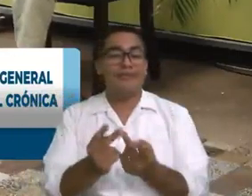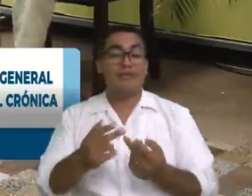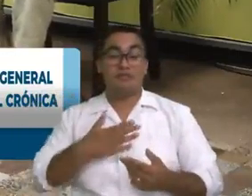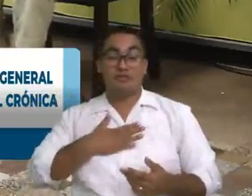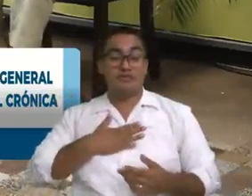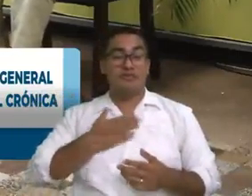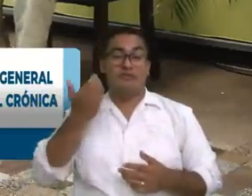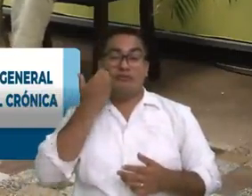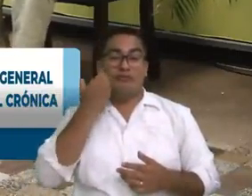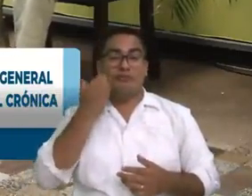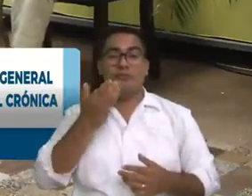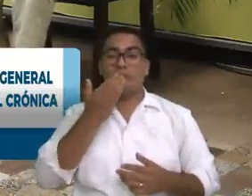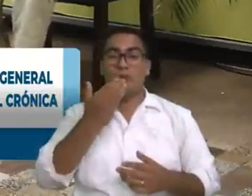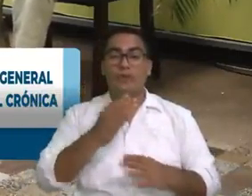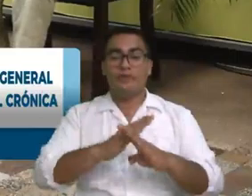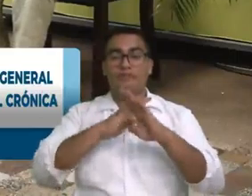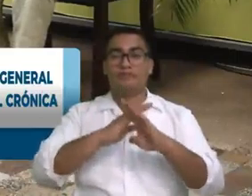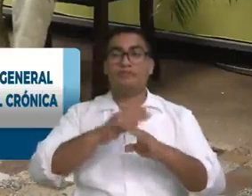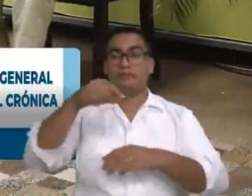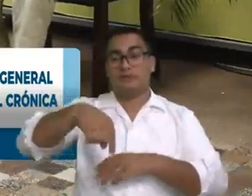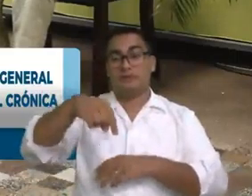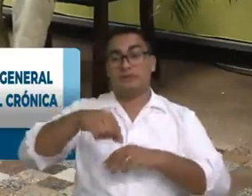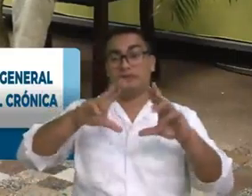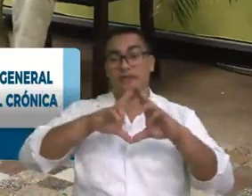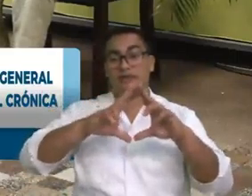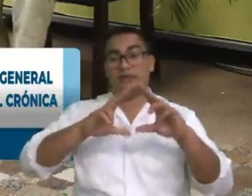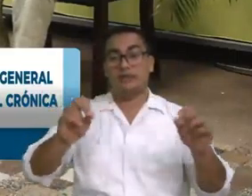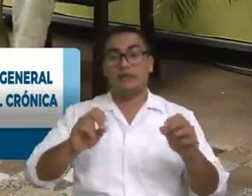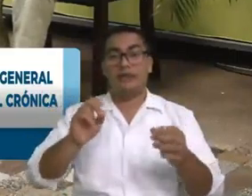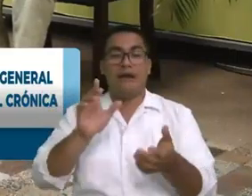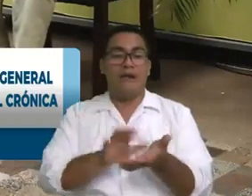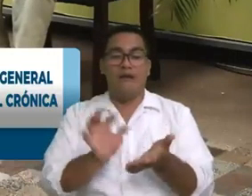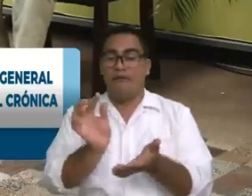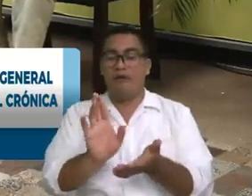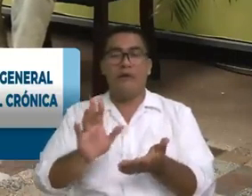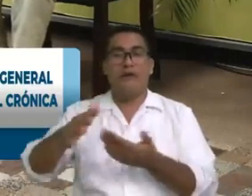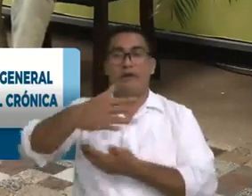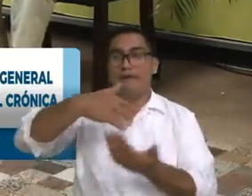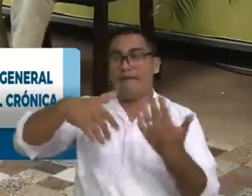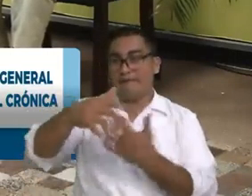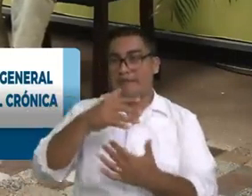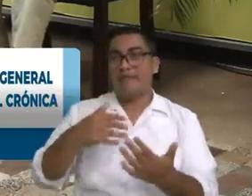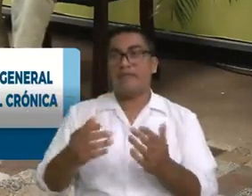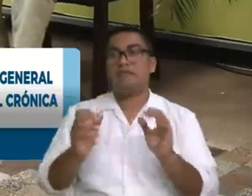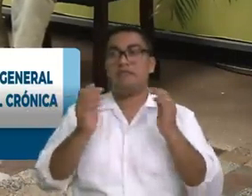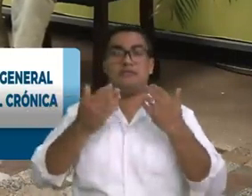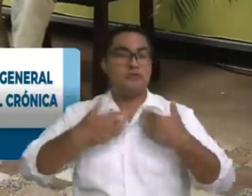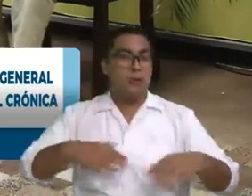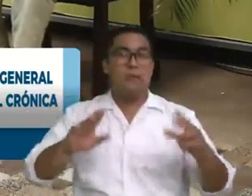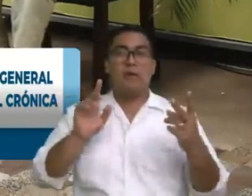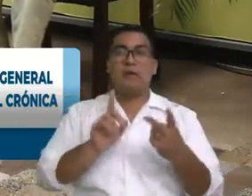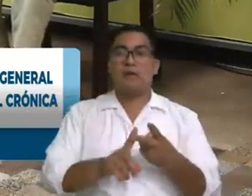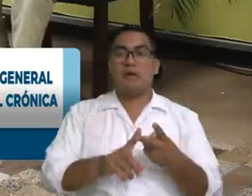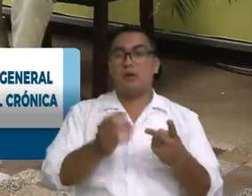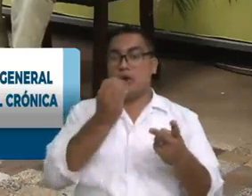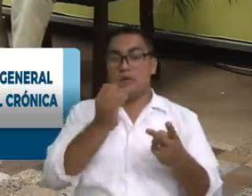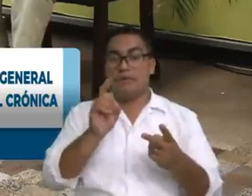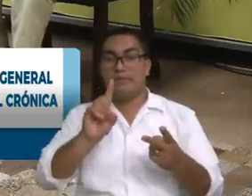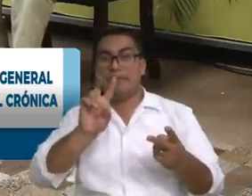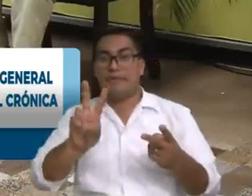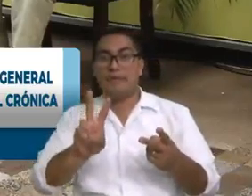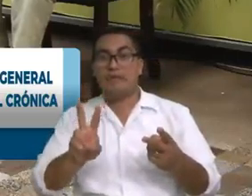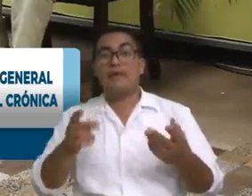Oh, porque en este país, ¿qué es lo que desayunamos? Pues arroz y frijoles, gallo pinto. Eso no es malo. ¿Qué es lo que almorzamos? No es malo, pero tampoco es